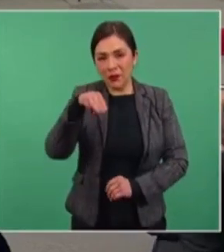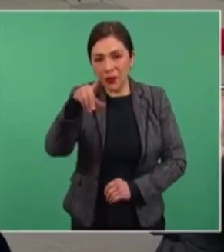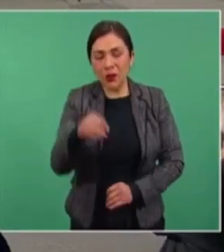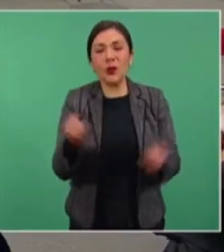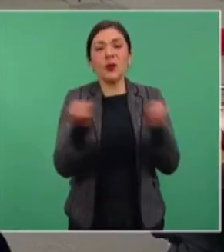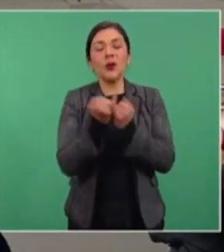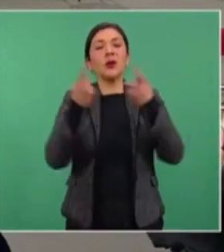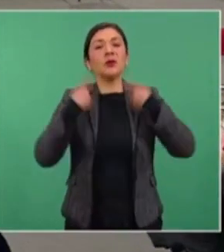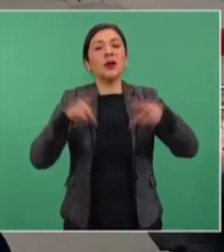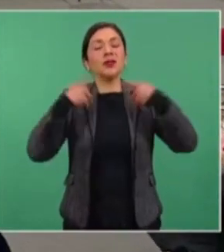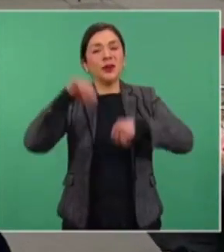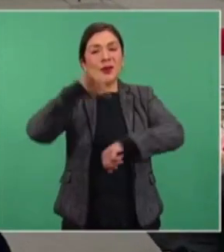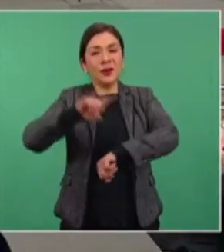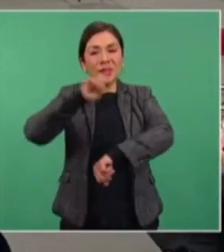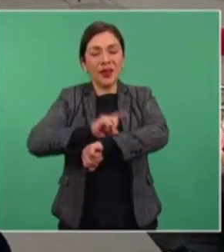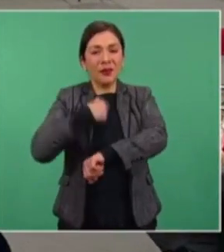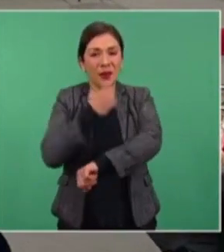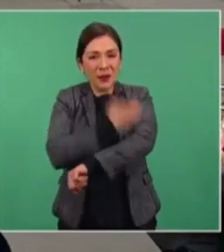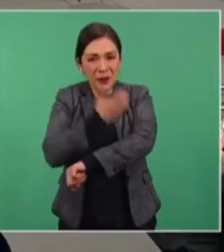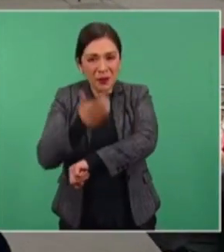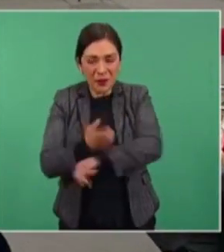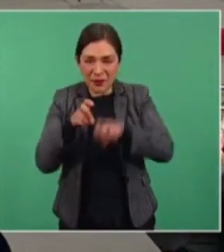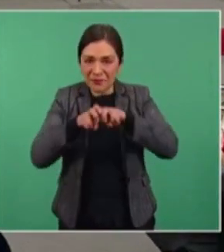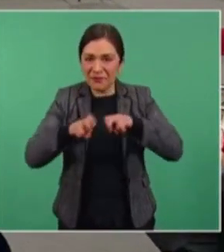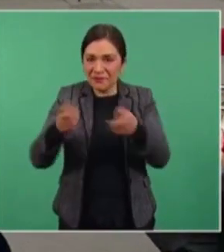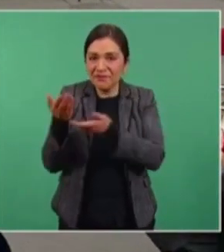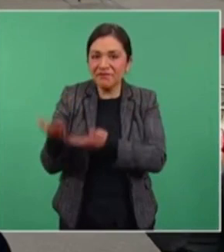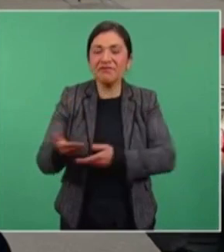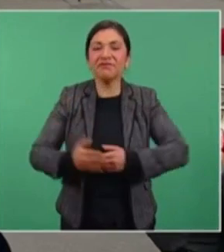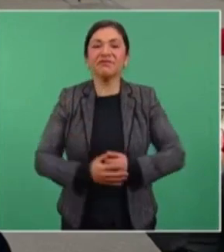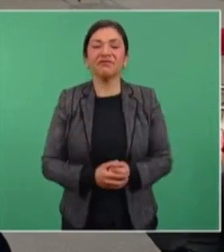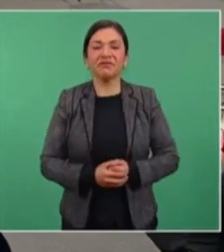acompañan y presiden esta